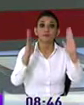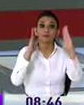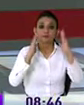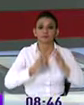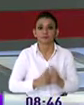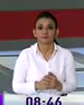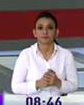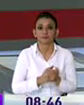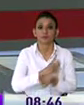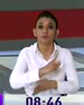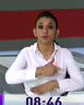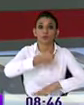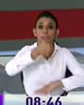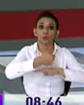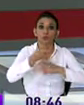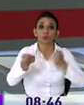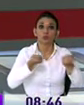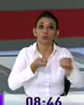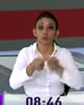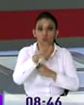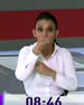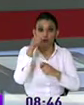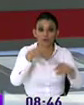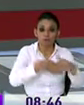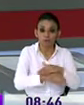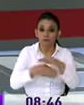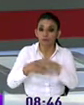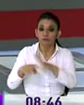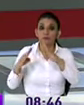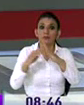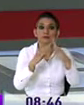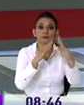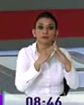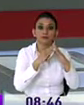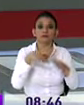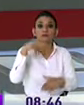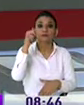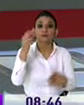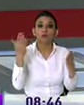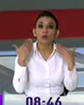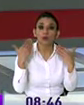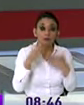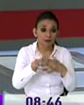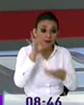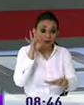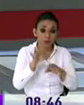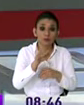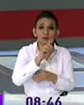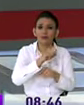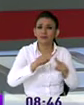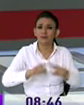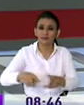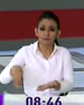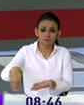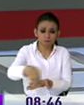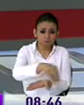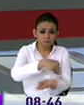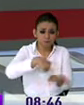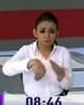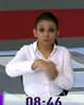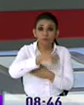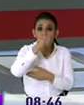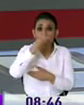de antinarcóticos allanaron 2 inmuebles situados en el noroeste de Guayaquil. Al interior se encontró cientos de dosis de droga H y